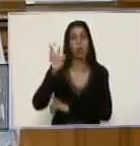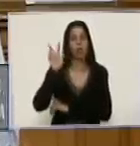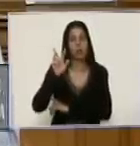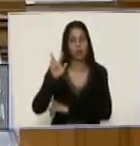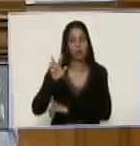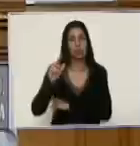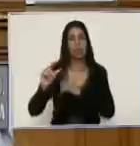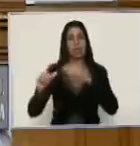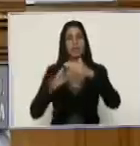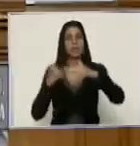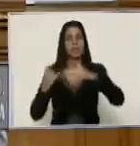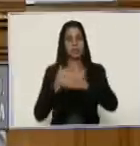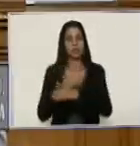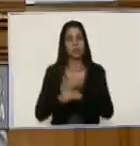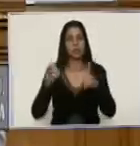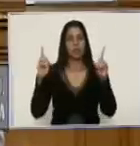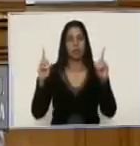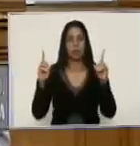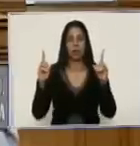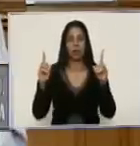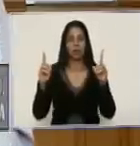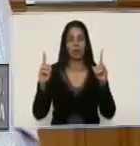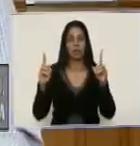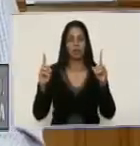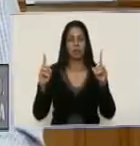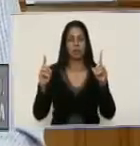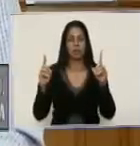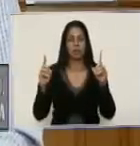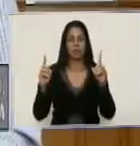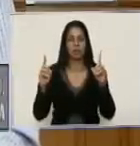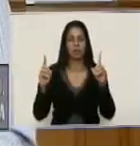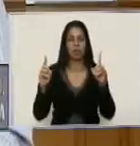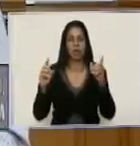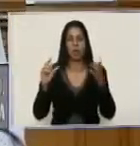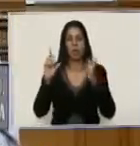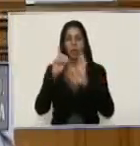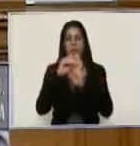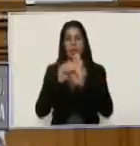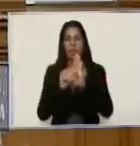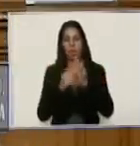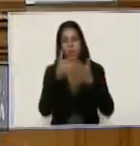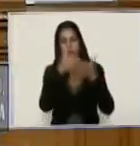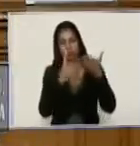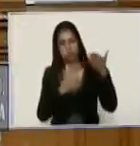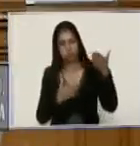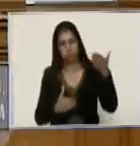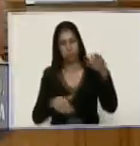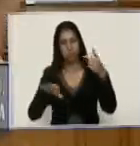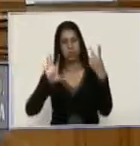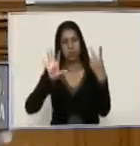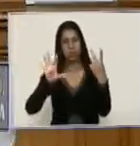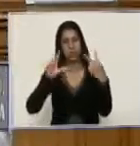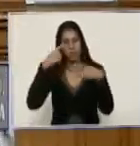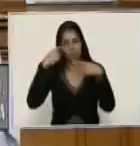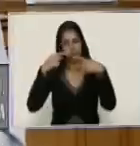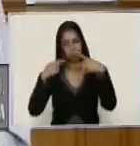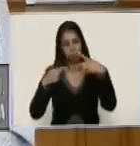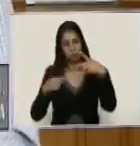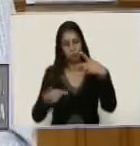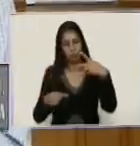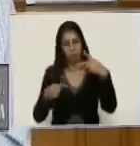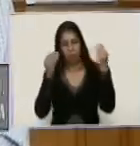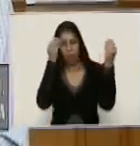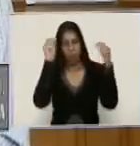sus instituciones democráticas. Esto contempla unos 7 considerandos y 4 acuerdos